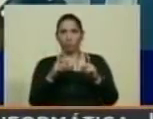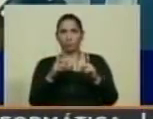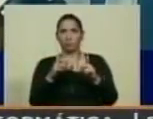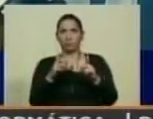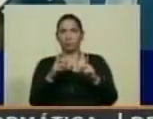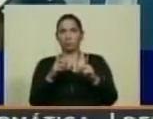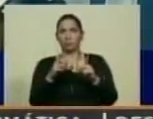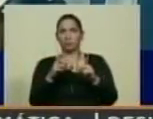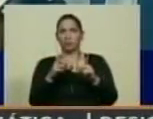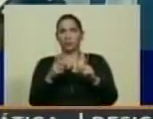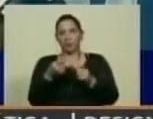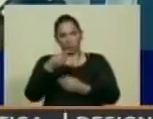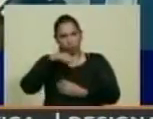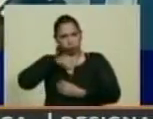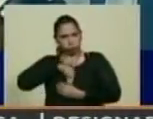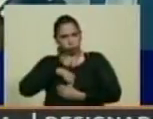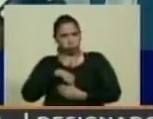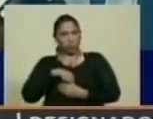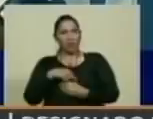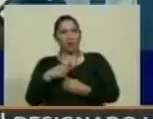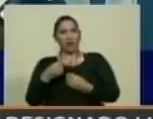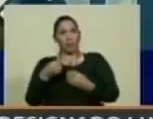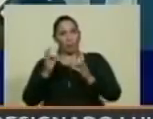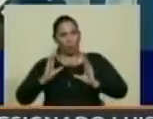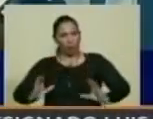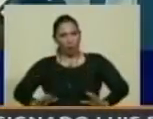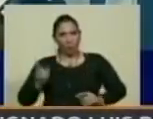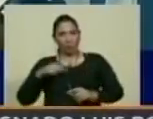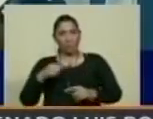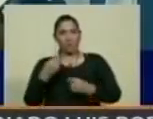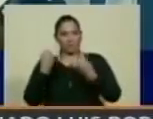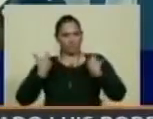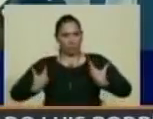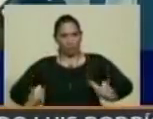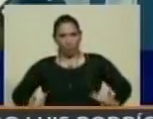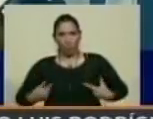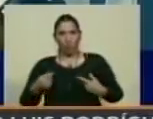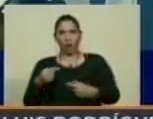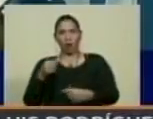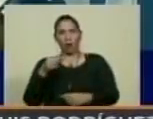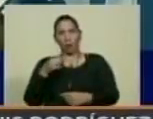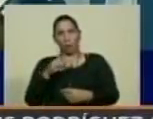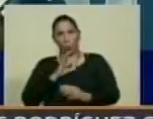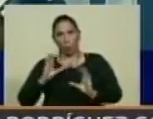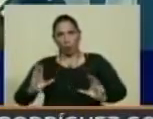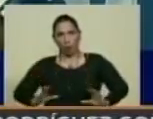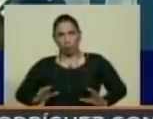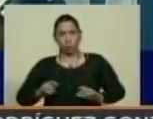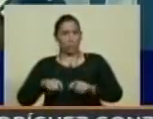del cadáver, en los cuales se evidencia que el occiso presentó múltiples fracturas